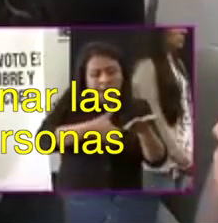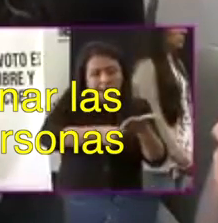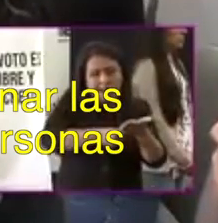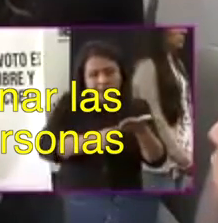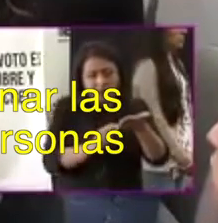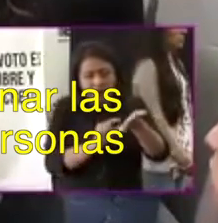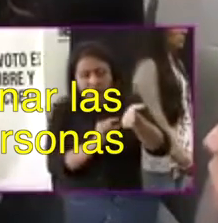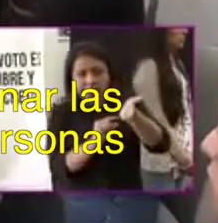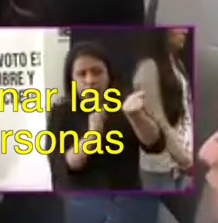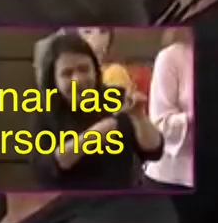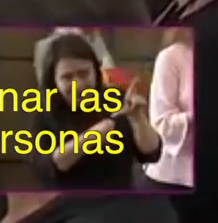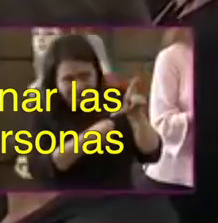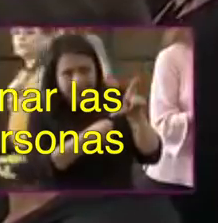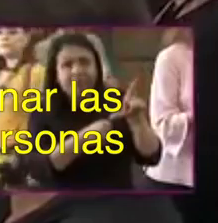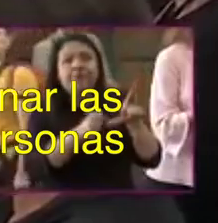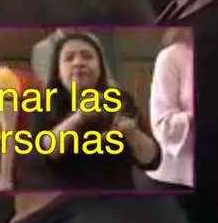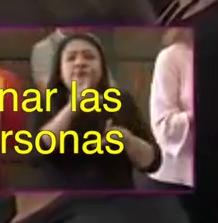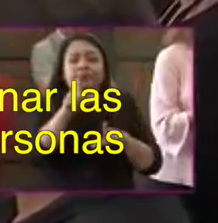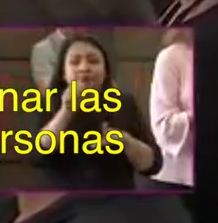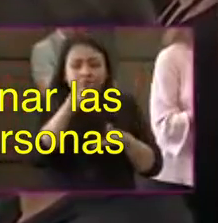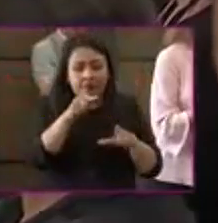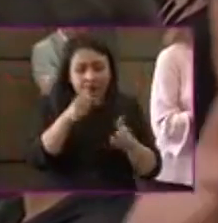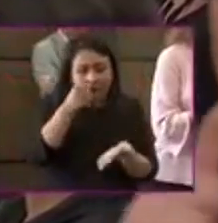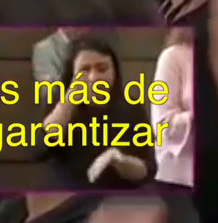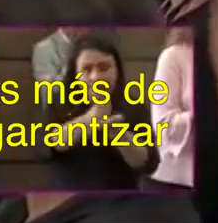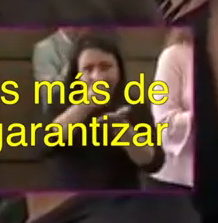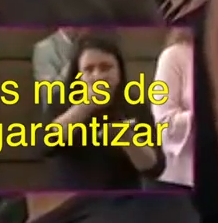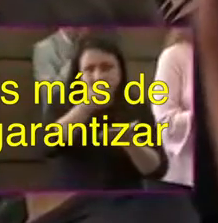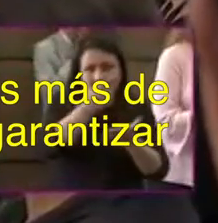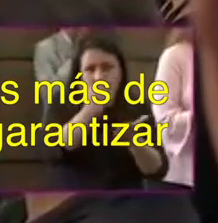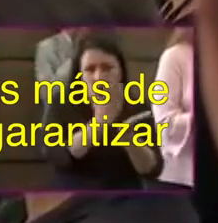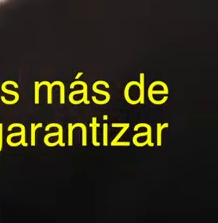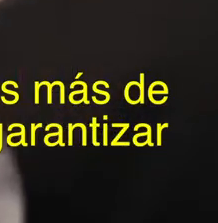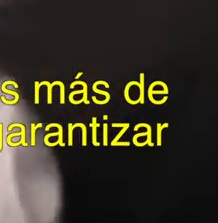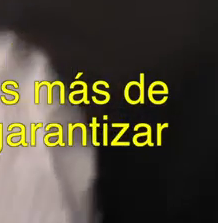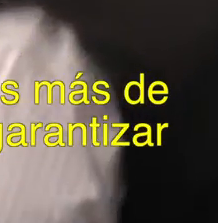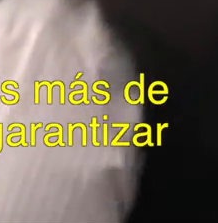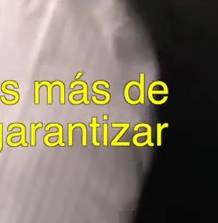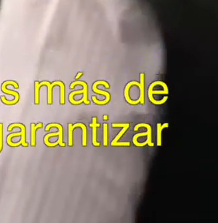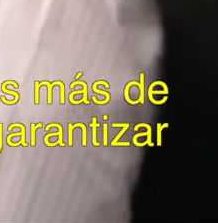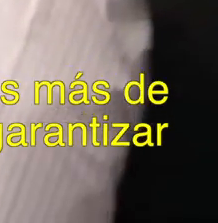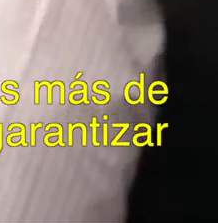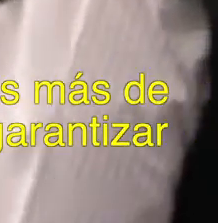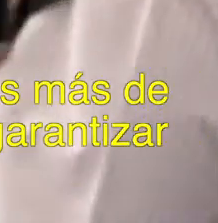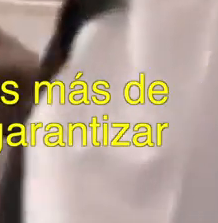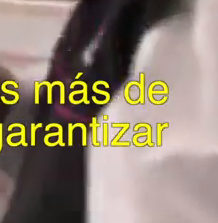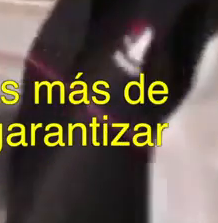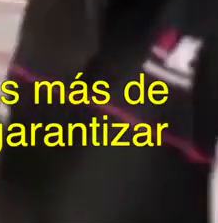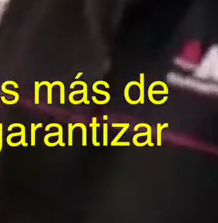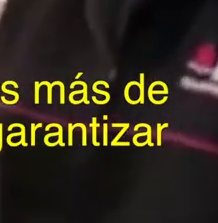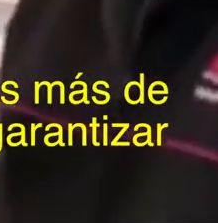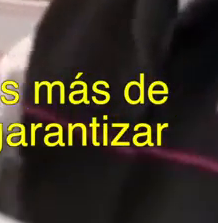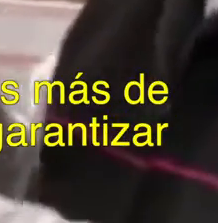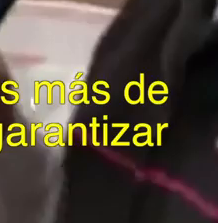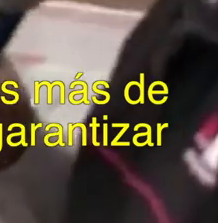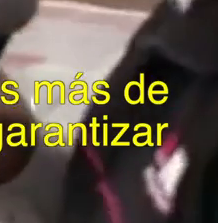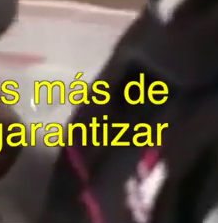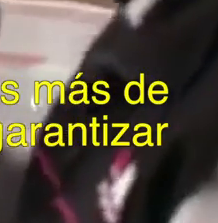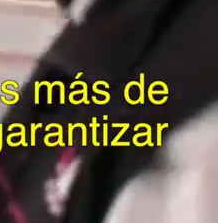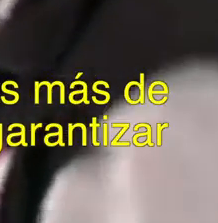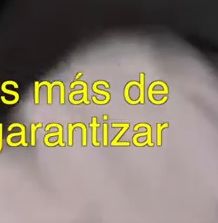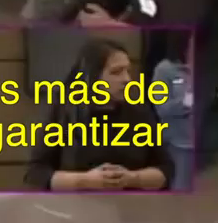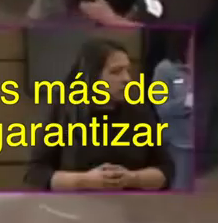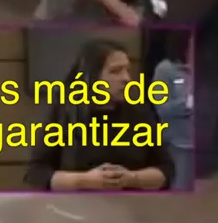para garantizar el voto de las personas con discapacidad señaló que por lo pronto el ine mantendrá en las más de 150.000 casillas